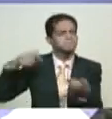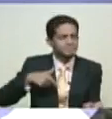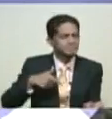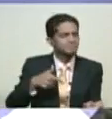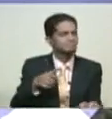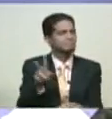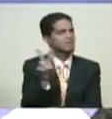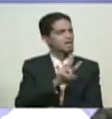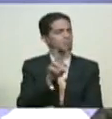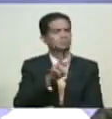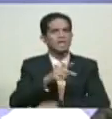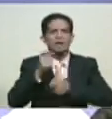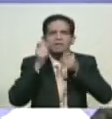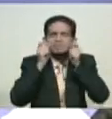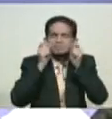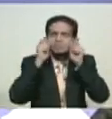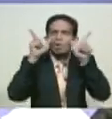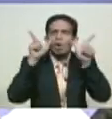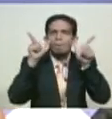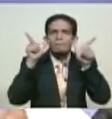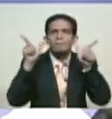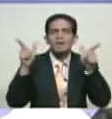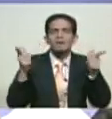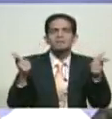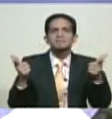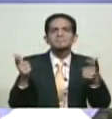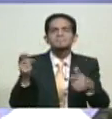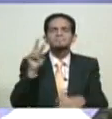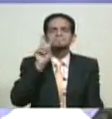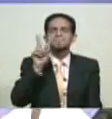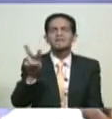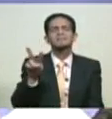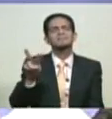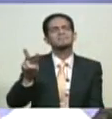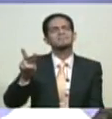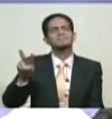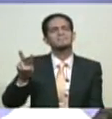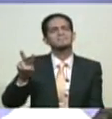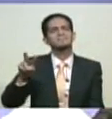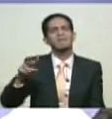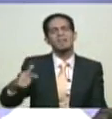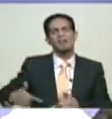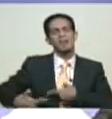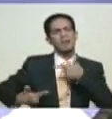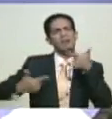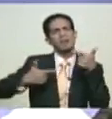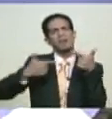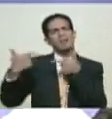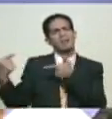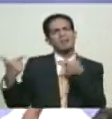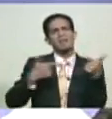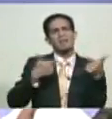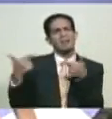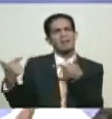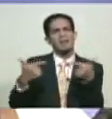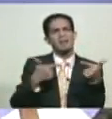sorprendente presidente ver la disputa que se jugaba en los medios de comunicación ver el uso que desde los